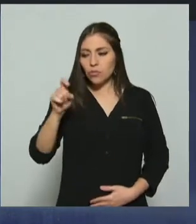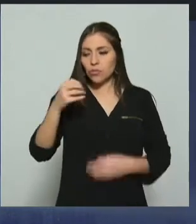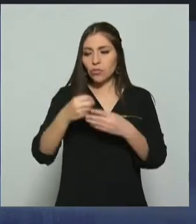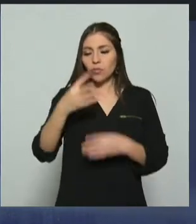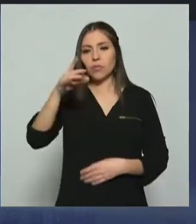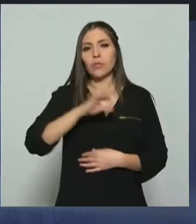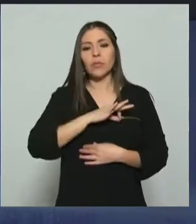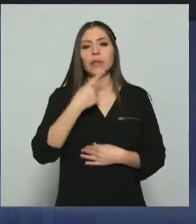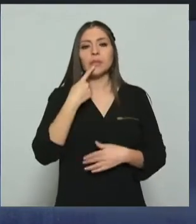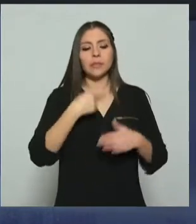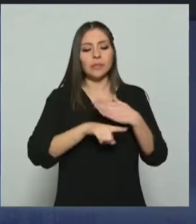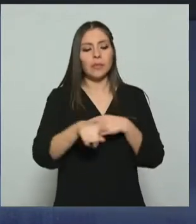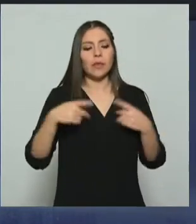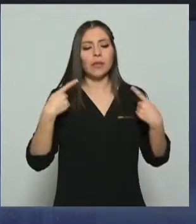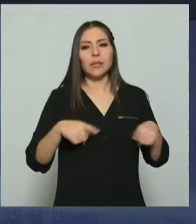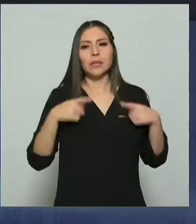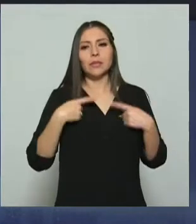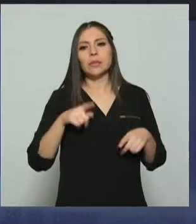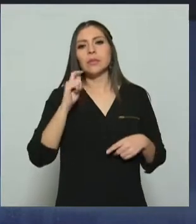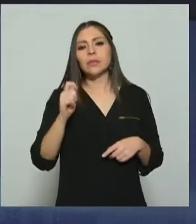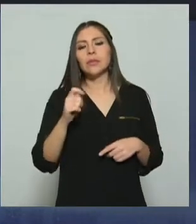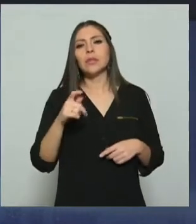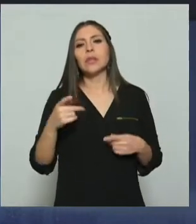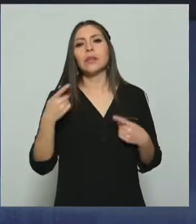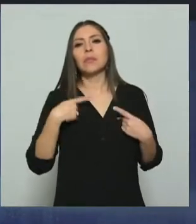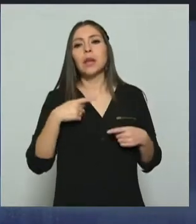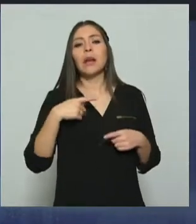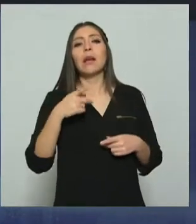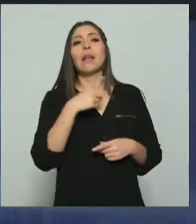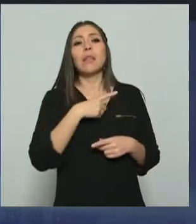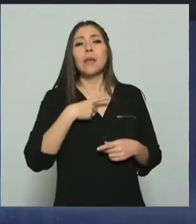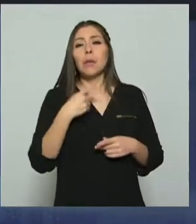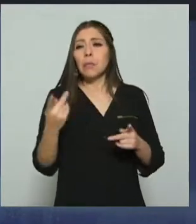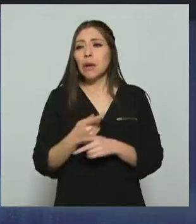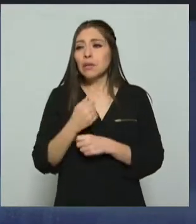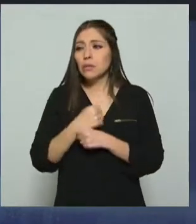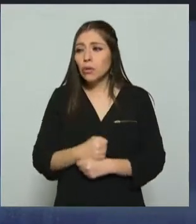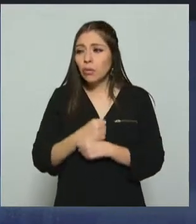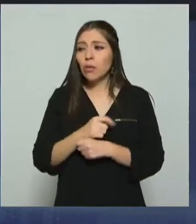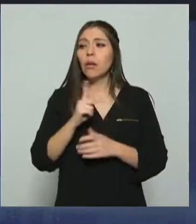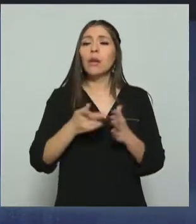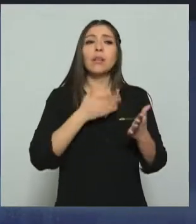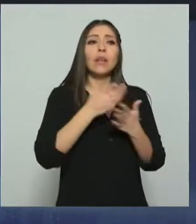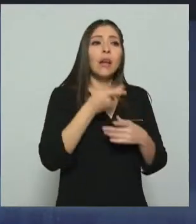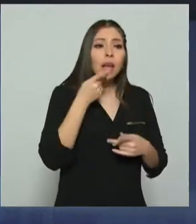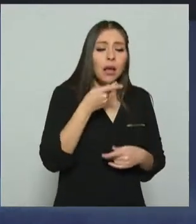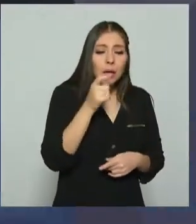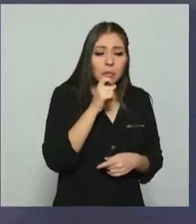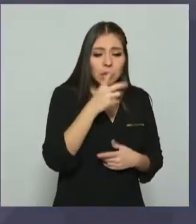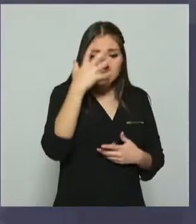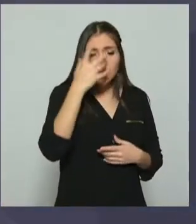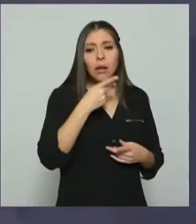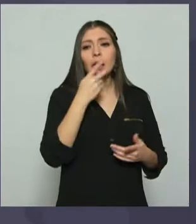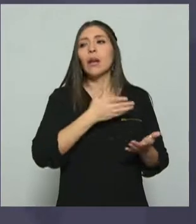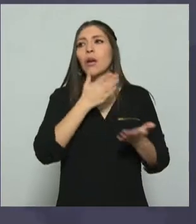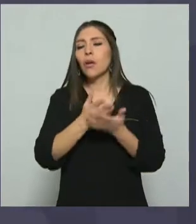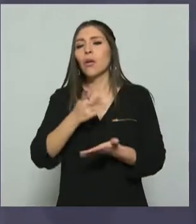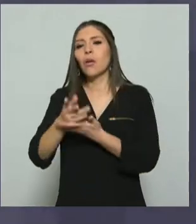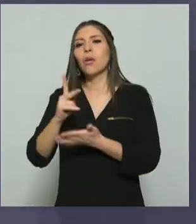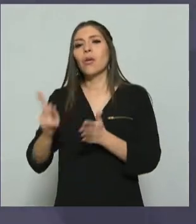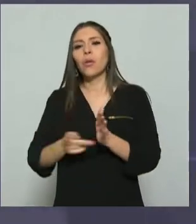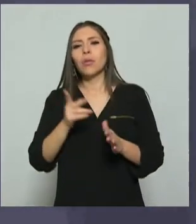que revictimizaba a las personas, ¿no? Entonces me parece que podemos hacer un énfasis muy grande en que habiendo ya la ley es importante